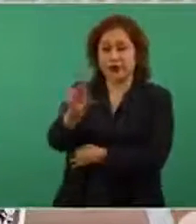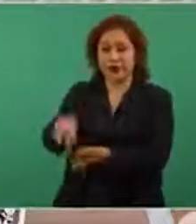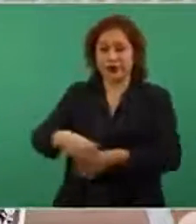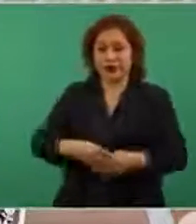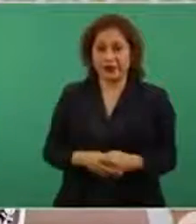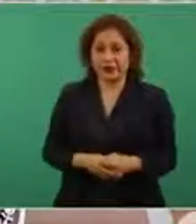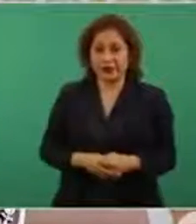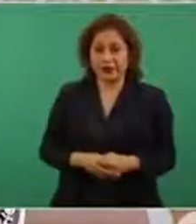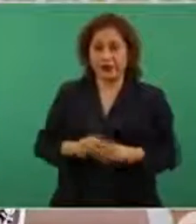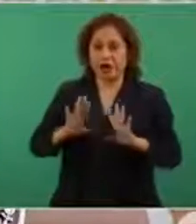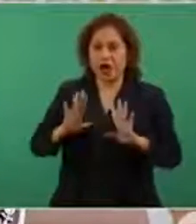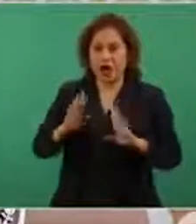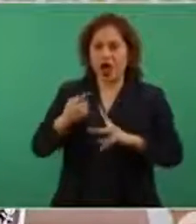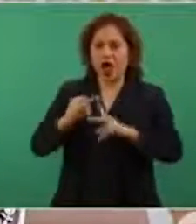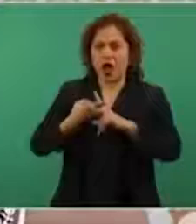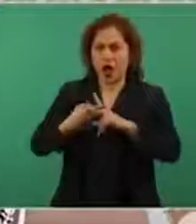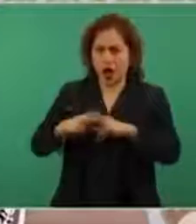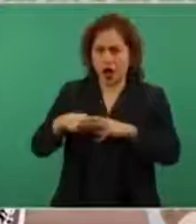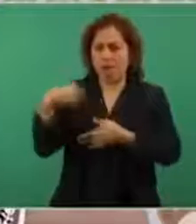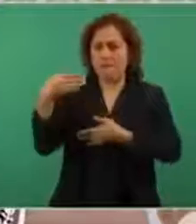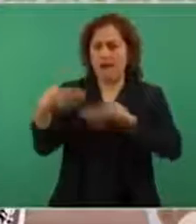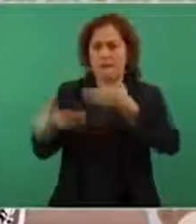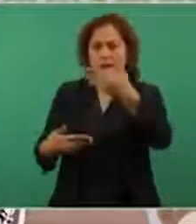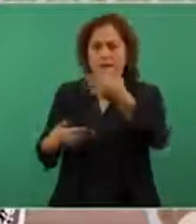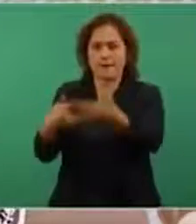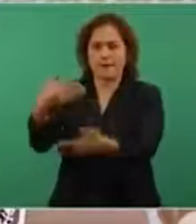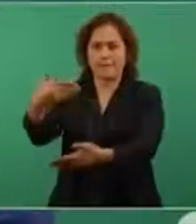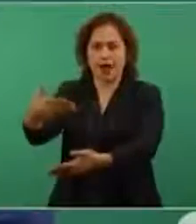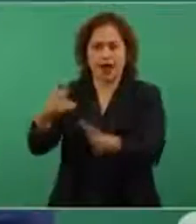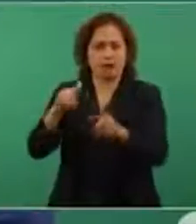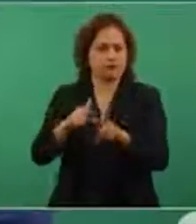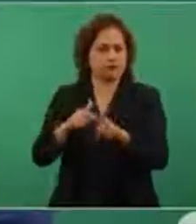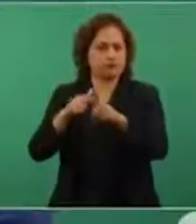es un proceso que vamos a seguir.